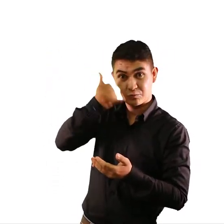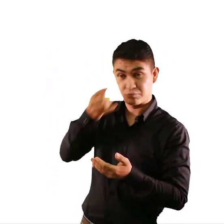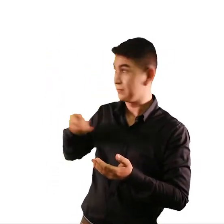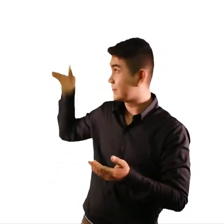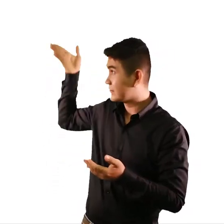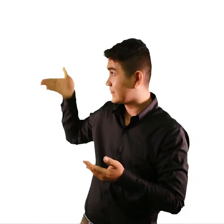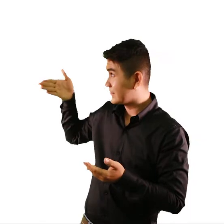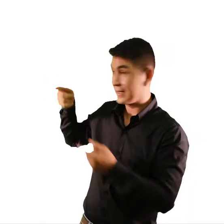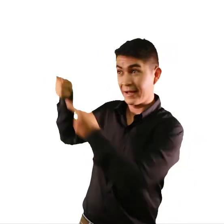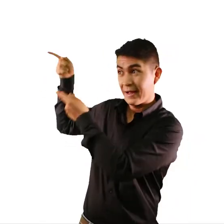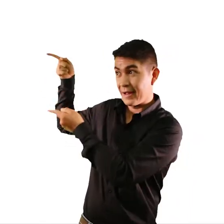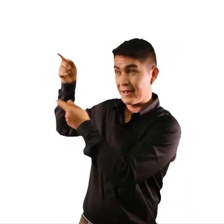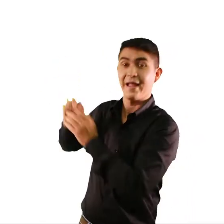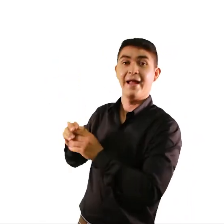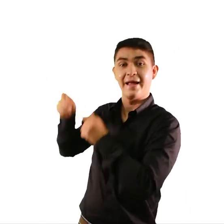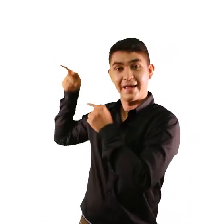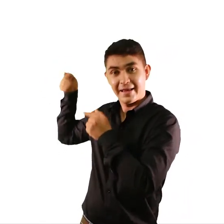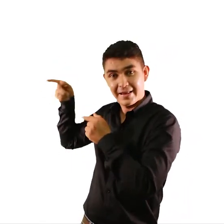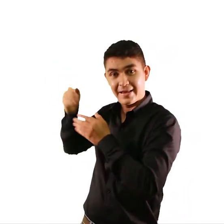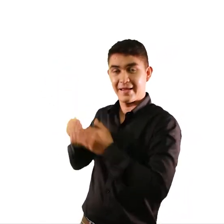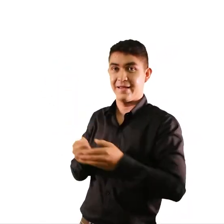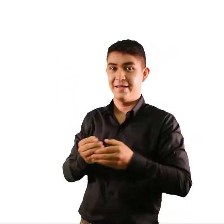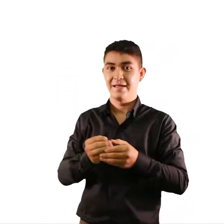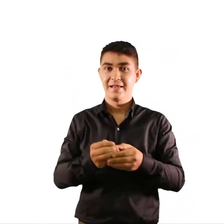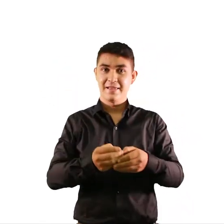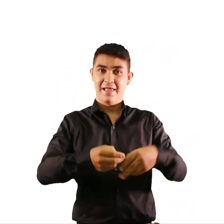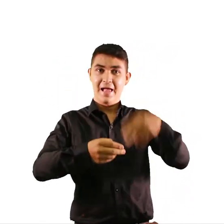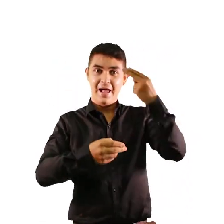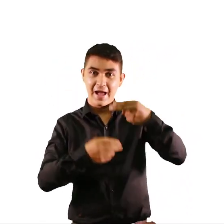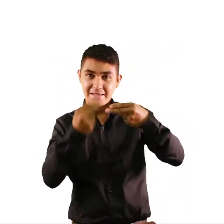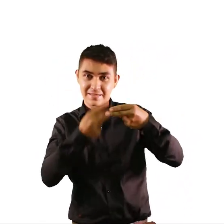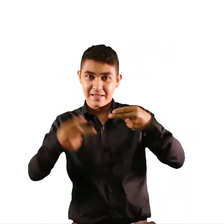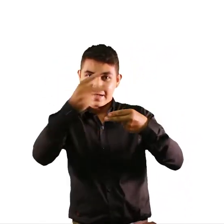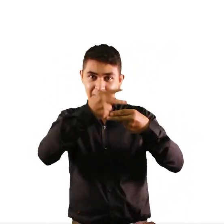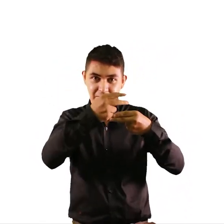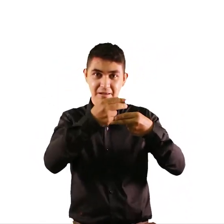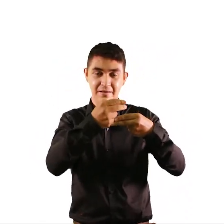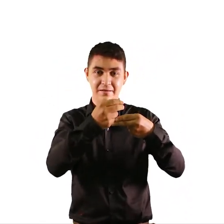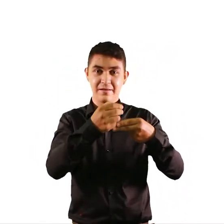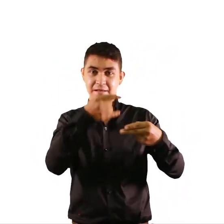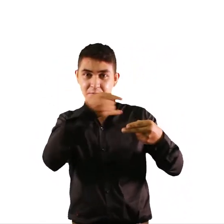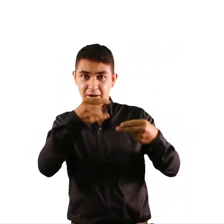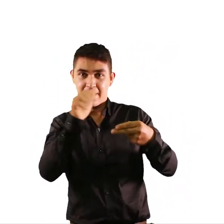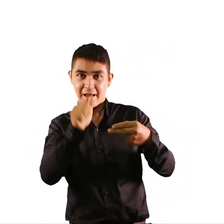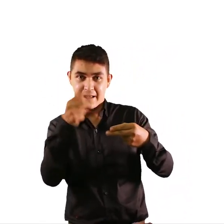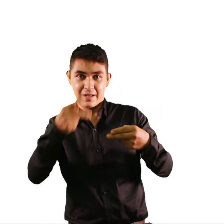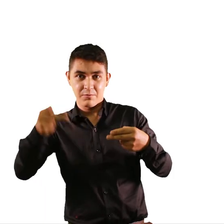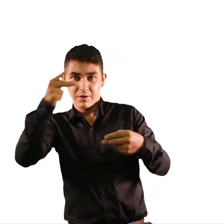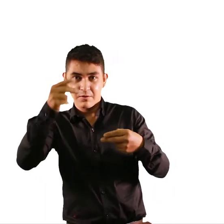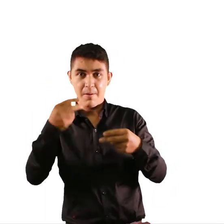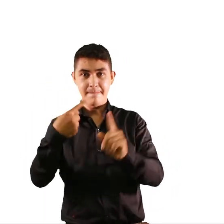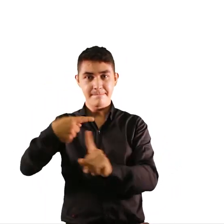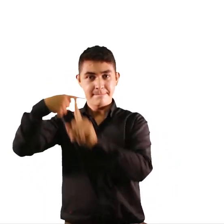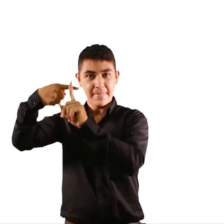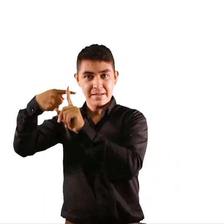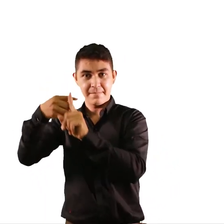Ese es el teorema. H al cuadrado es igual a A al cuadrado más B al